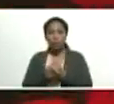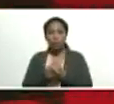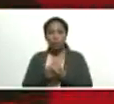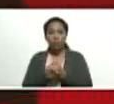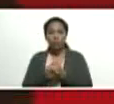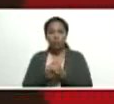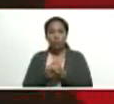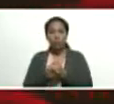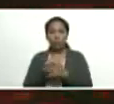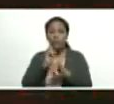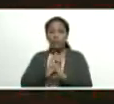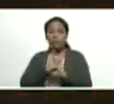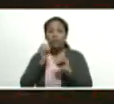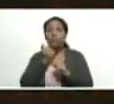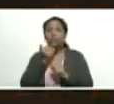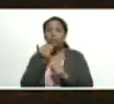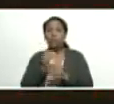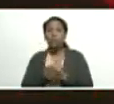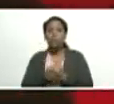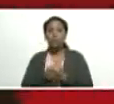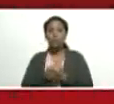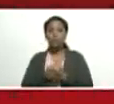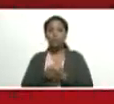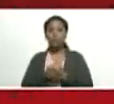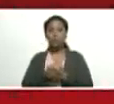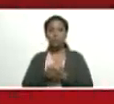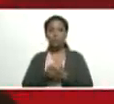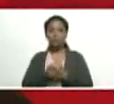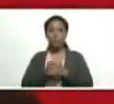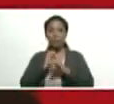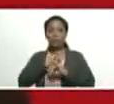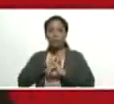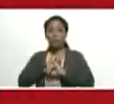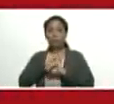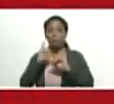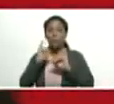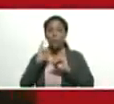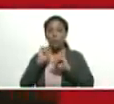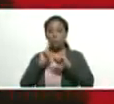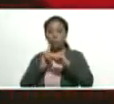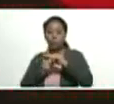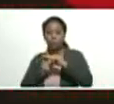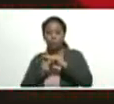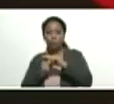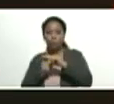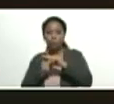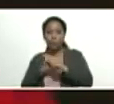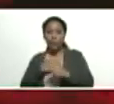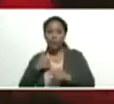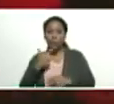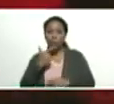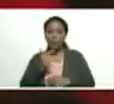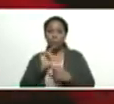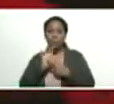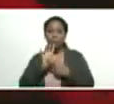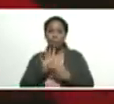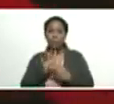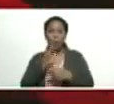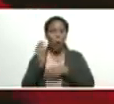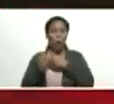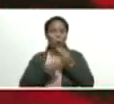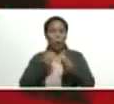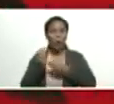Y finalmente, para terminar con el proceso de catación, queremos resaltar cómo